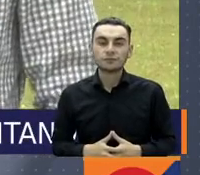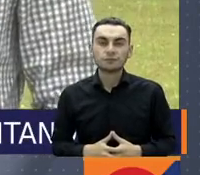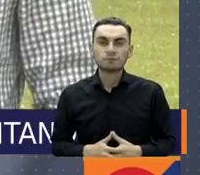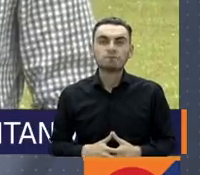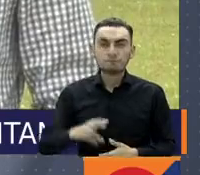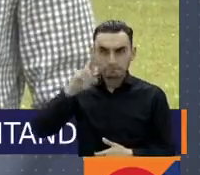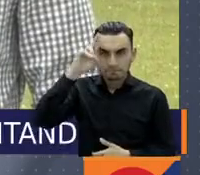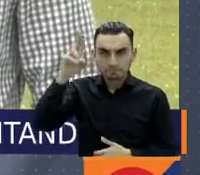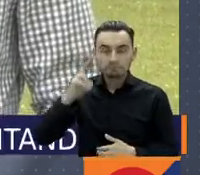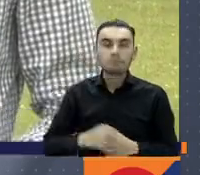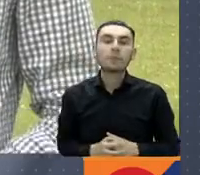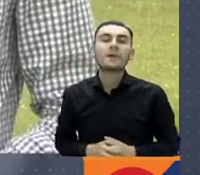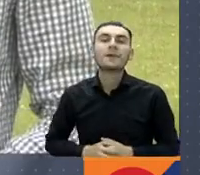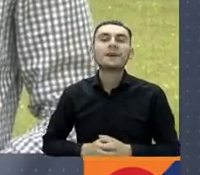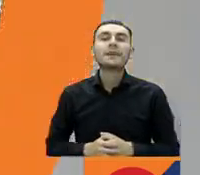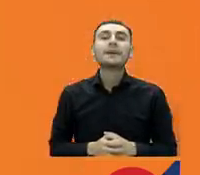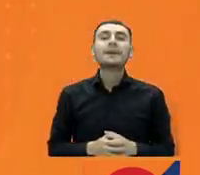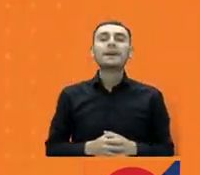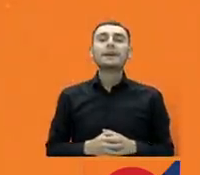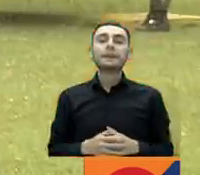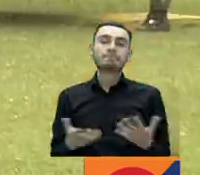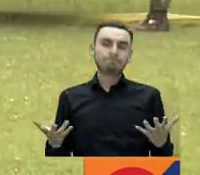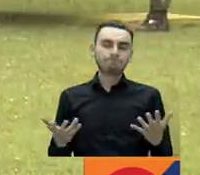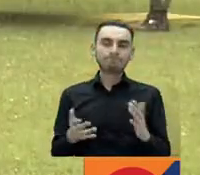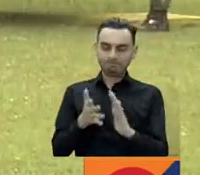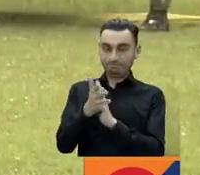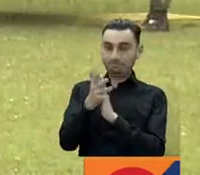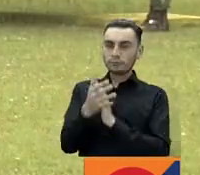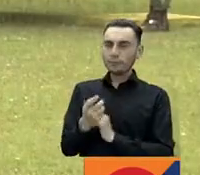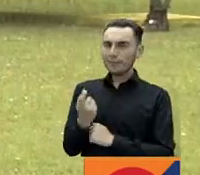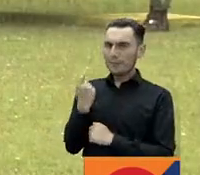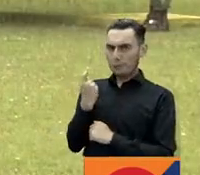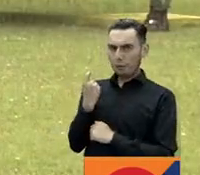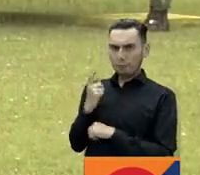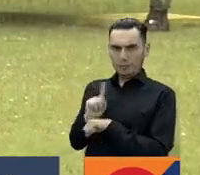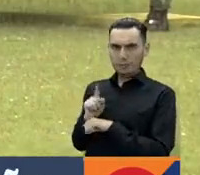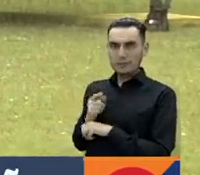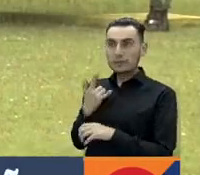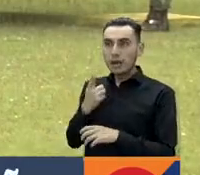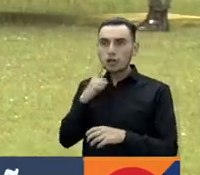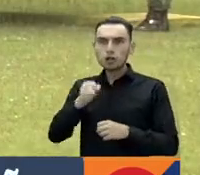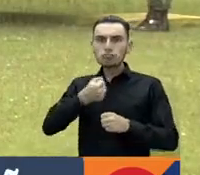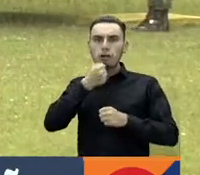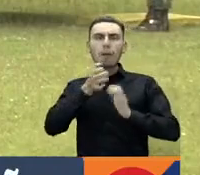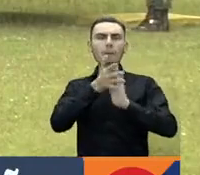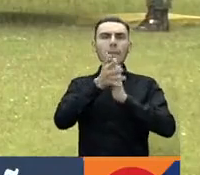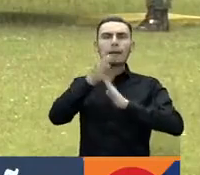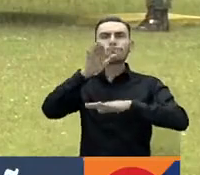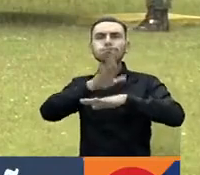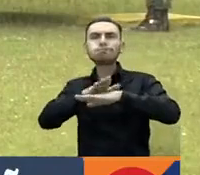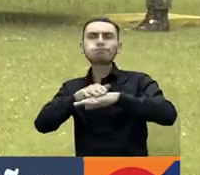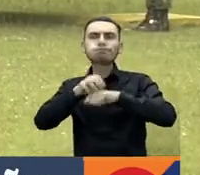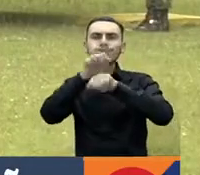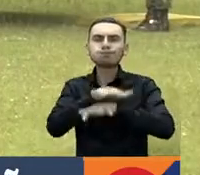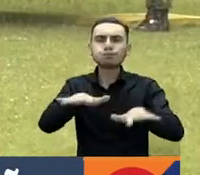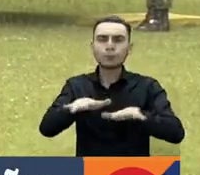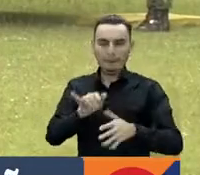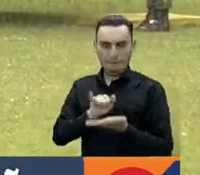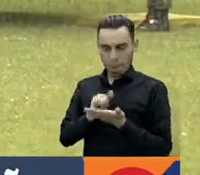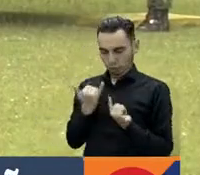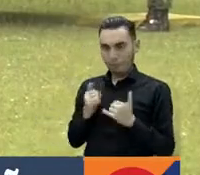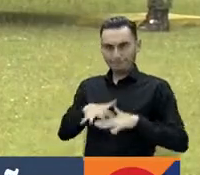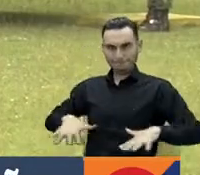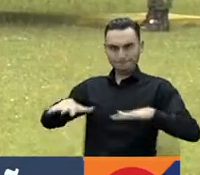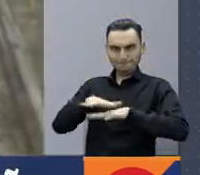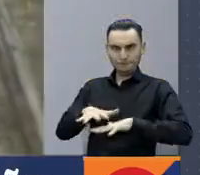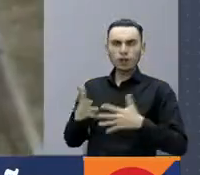Hola, ¿qué tal, José Fernando y televidentes? Pues mire, hace pocos minutos finalizó una rueda de prensa que se llevó a cabo aquí precisamente en donde nos